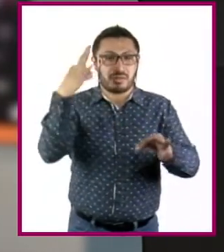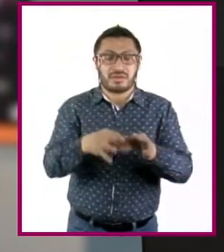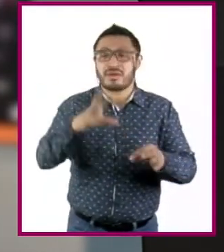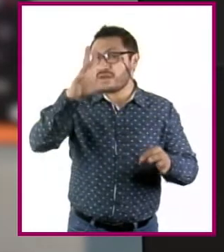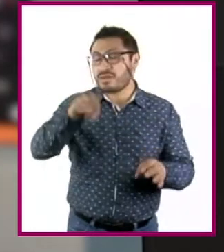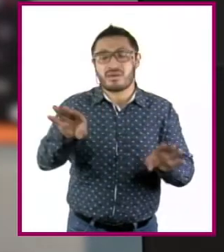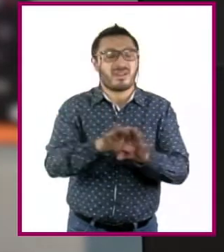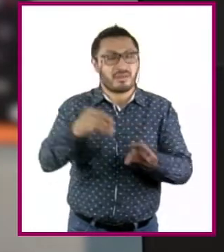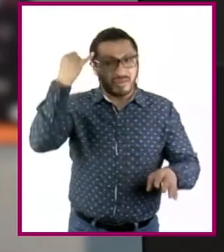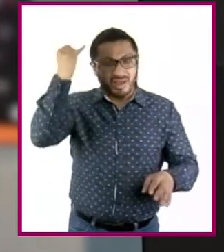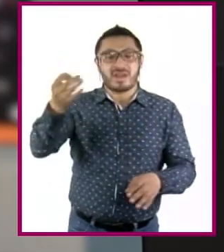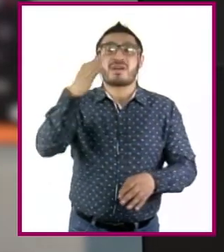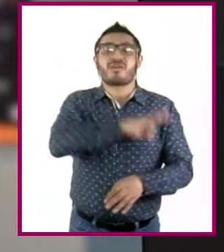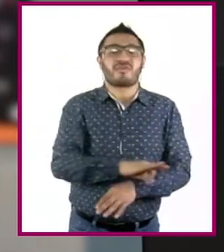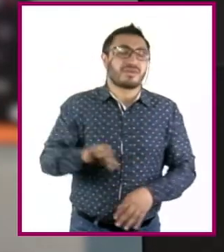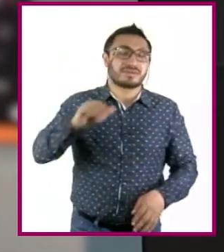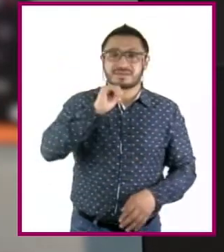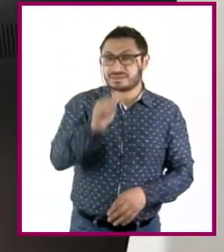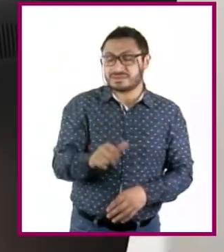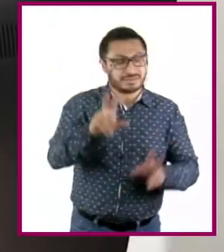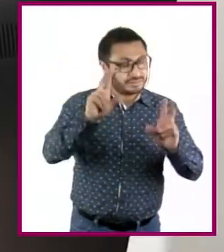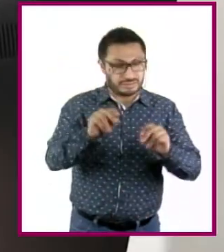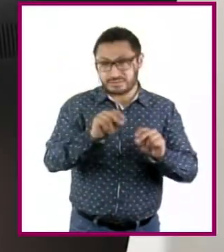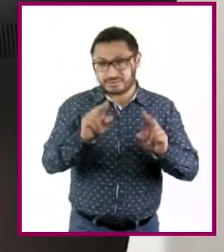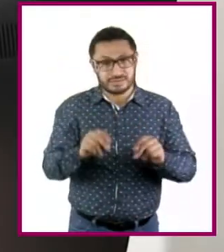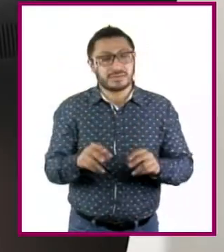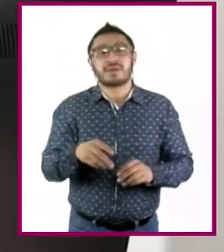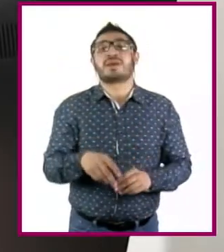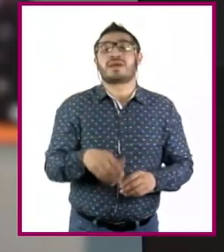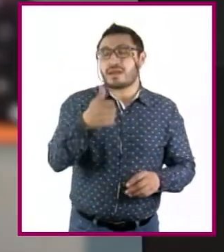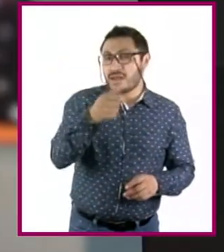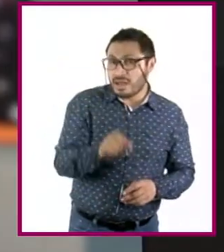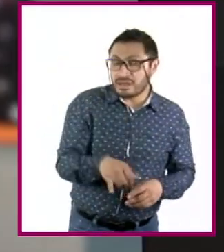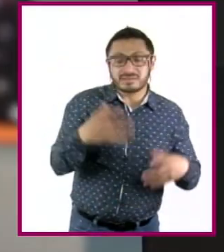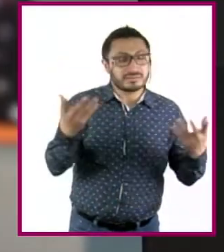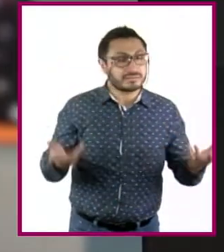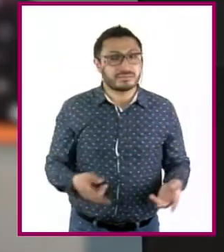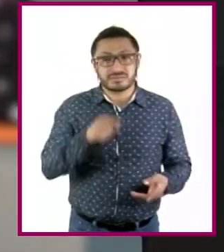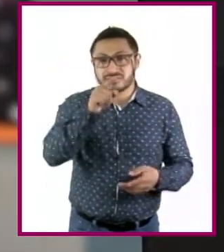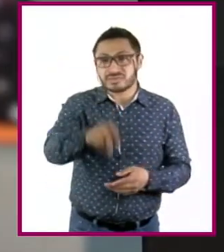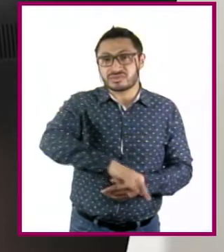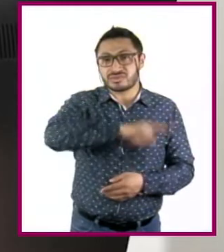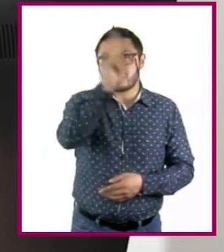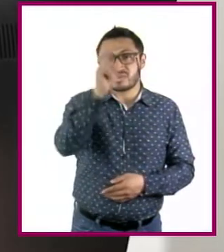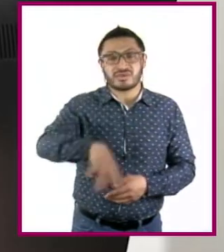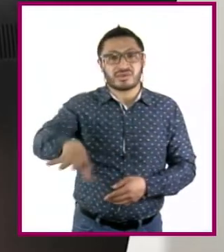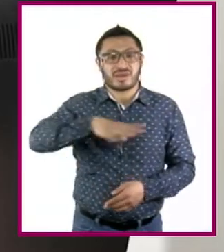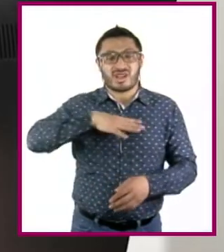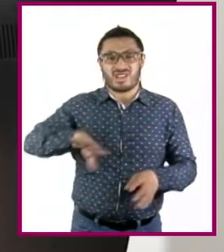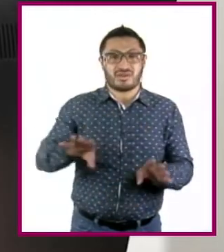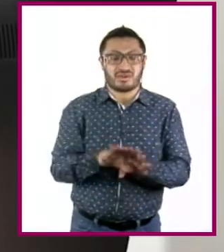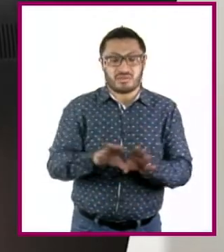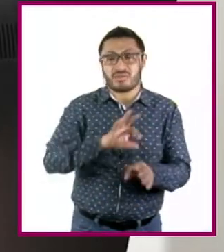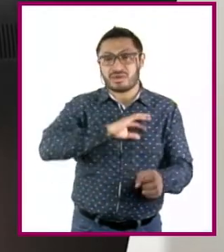a los prejuicios e intereses de unos cuantos individuos. Aún así, Emi, ¿nunca tienen excepciones?